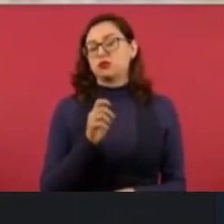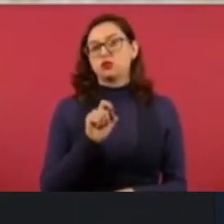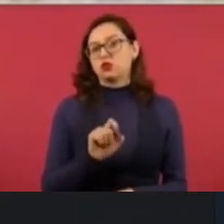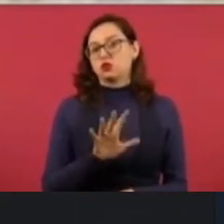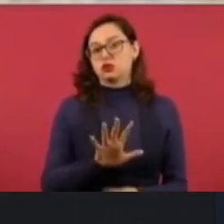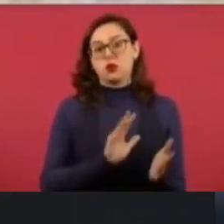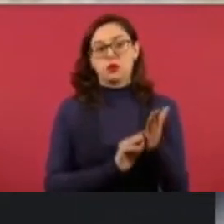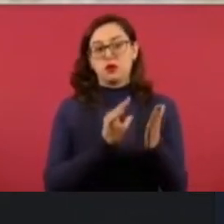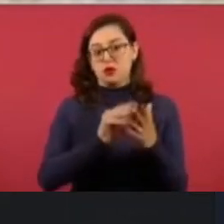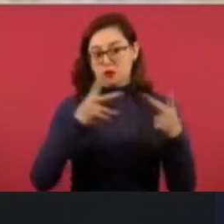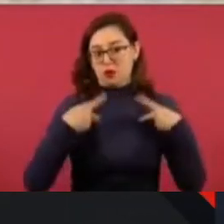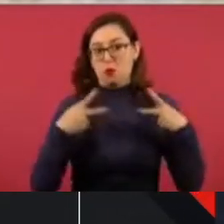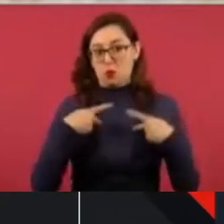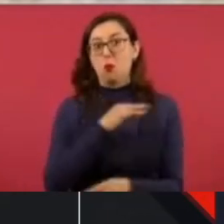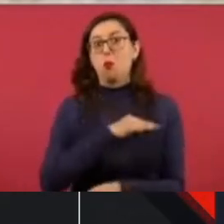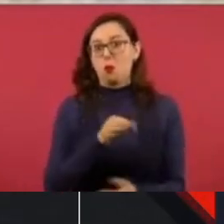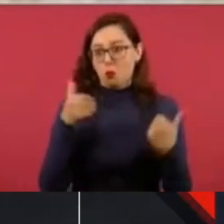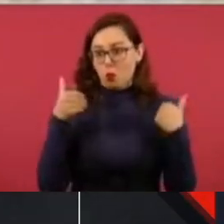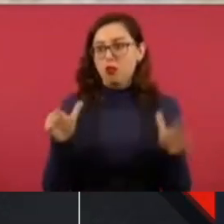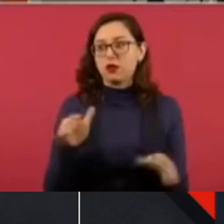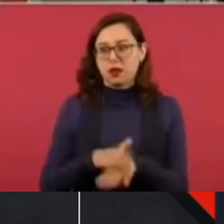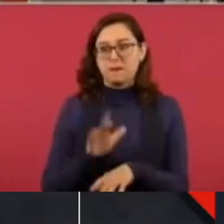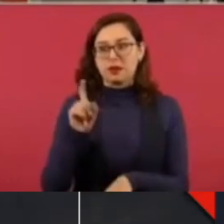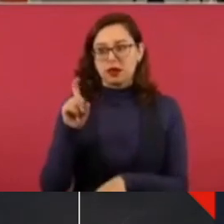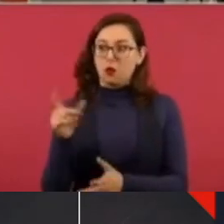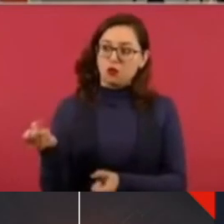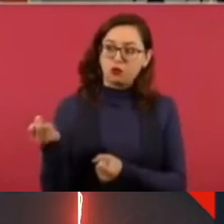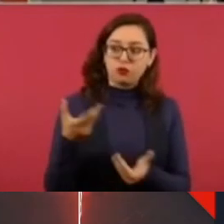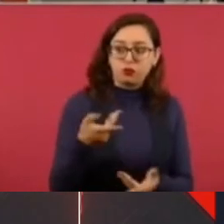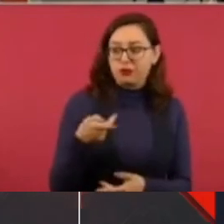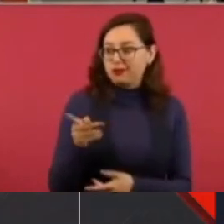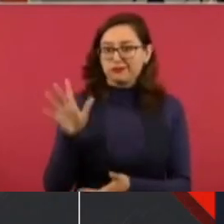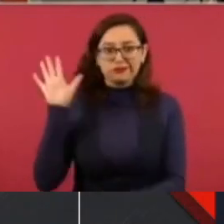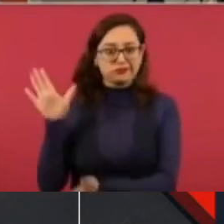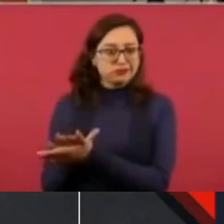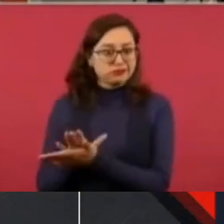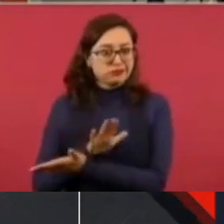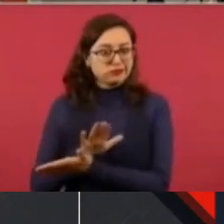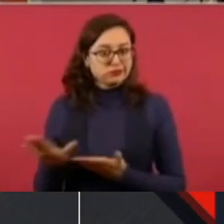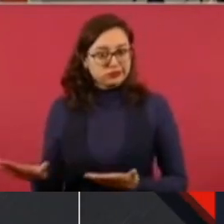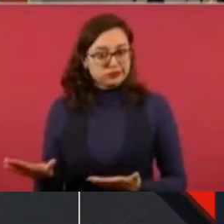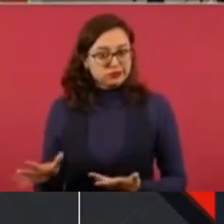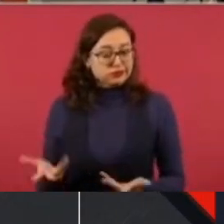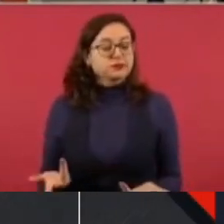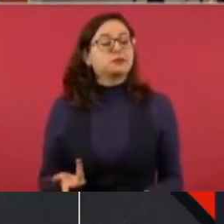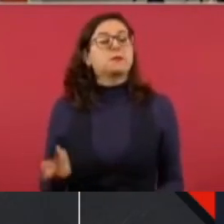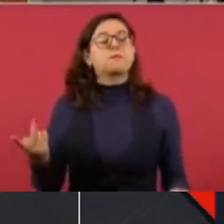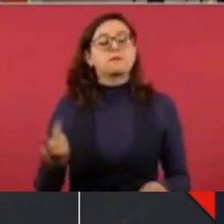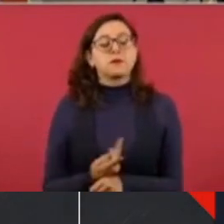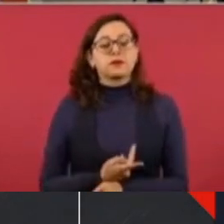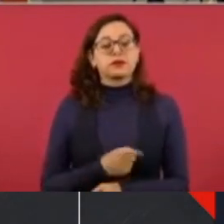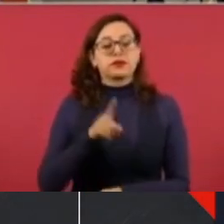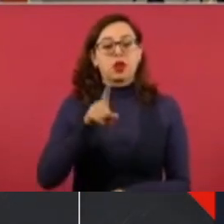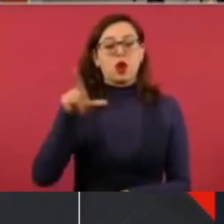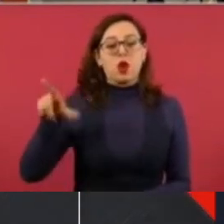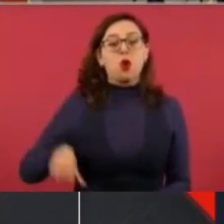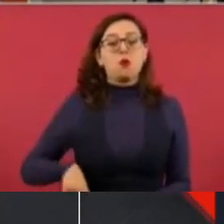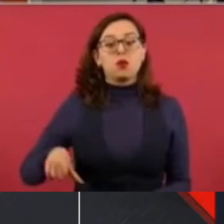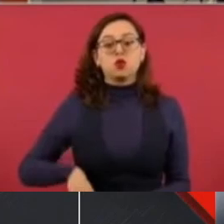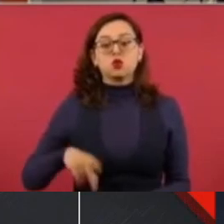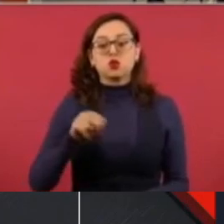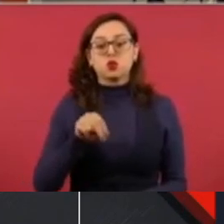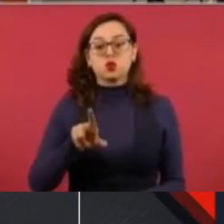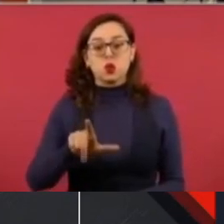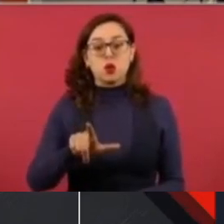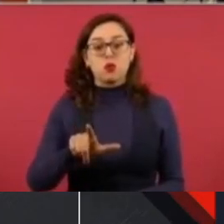de habitantes. ¿Qué estamos haciendo en coordinación con el gobierno de Nuevo León? El gobierno